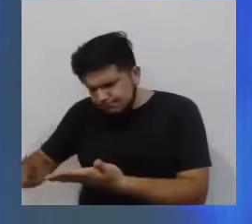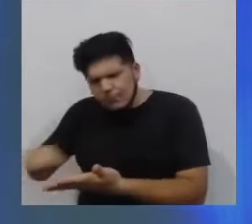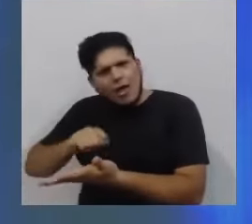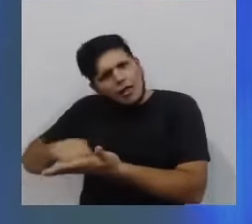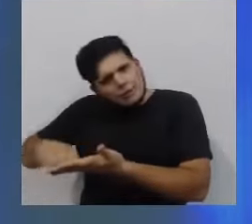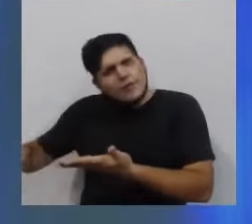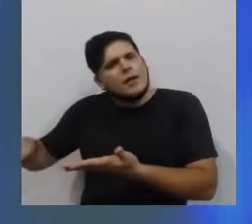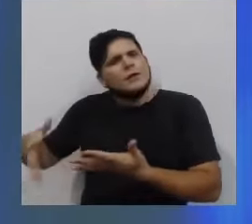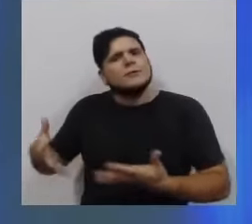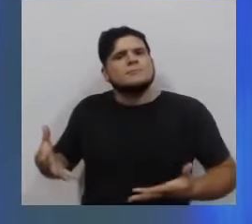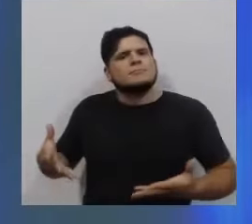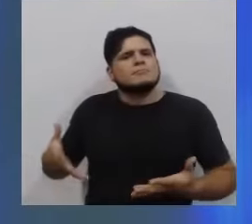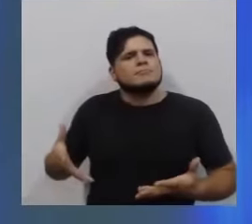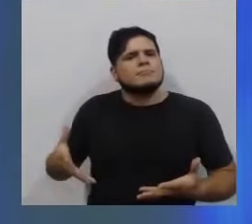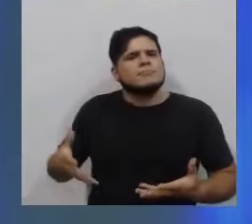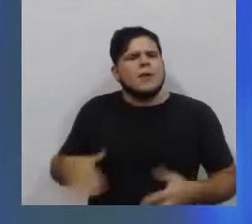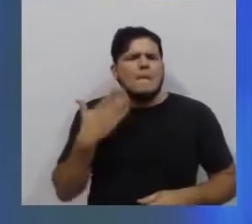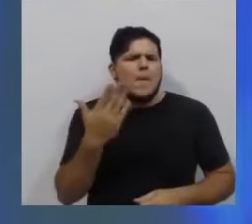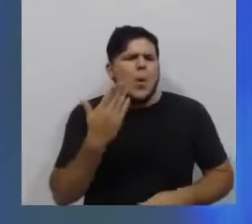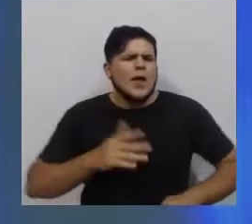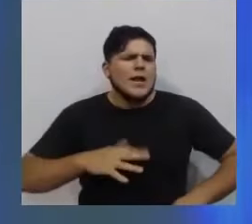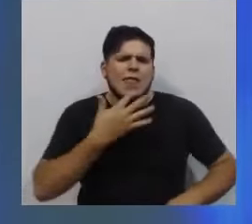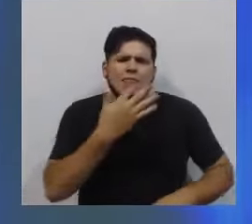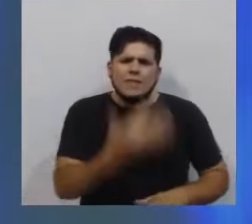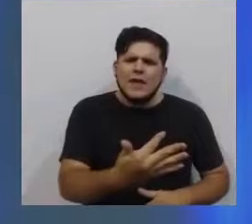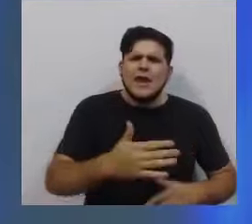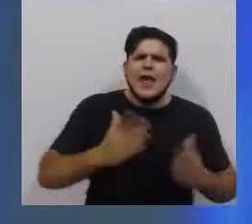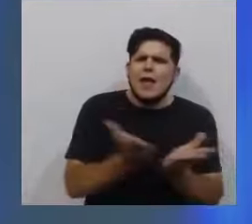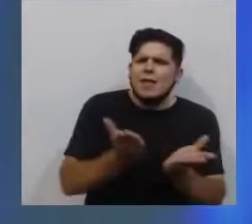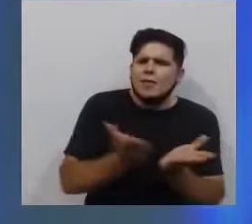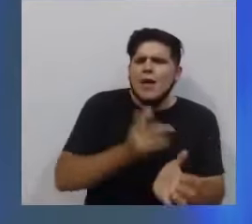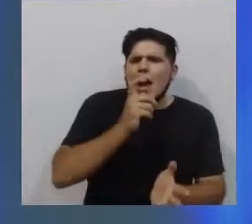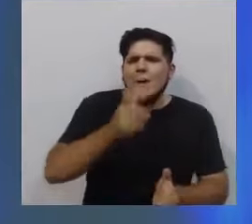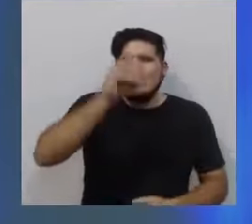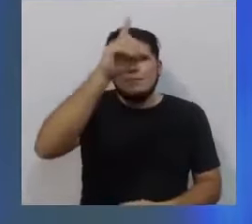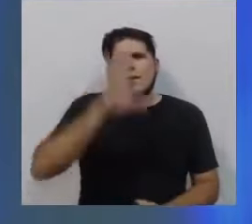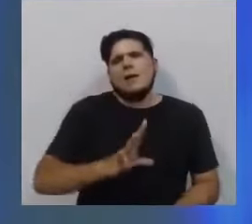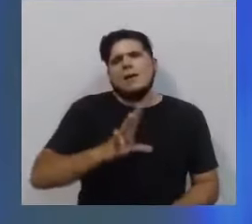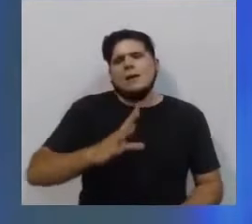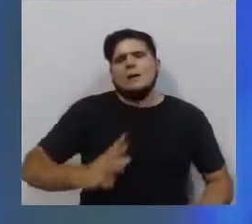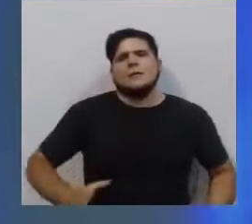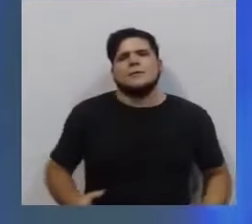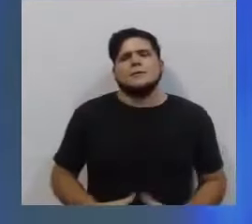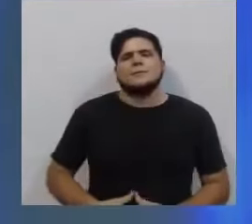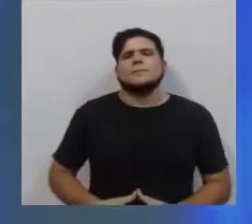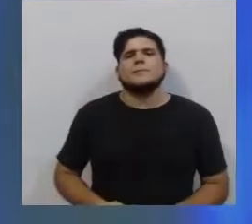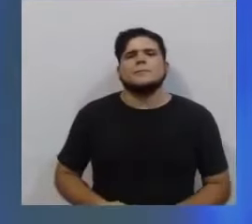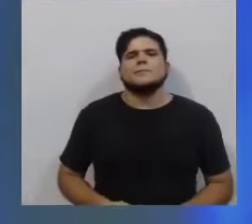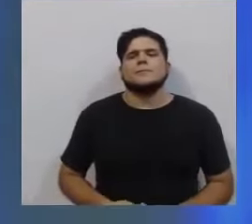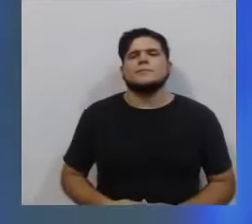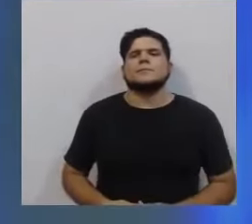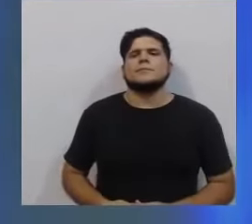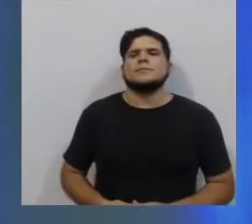para que usted pueda escudriñar ese texto y el espíritu santo va a obrar bueno mejor usted vale el 10 15